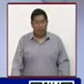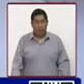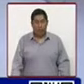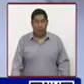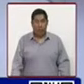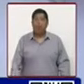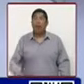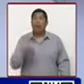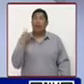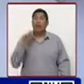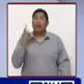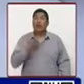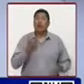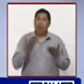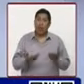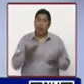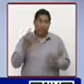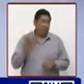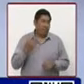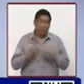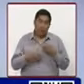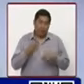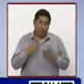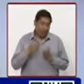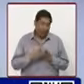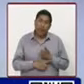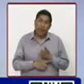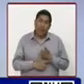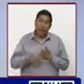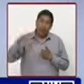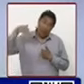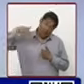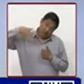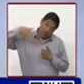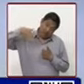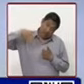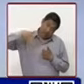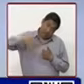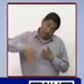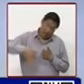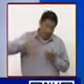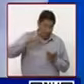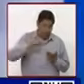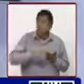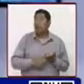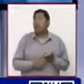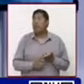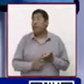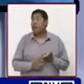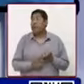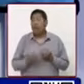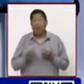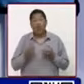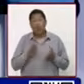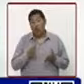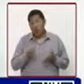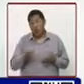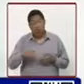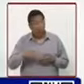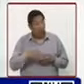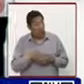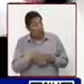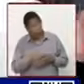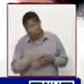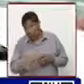Factores que siempre están presentes en este tipo de accidentes, por ejemplo, una pendiente, el carril de bajada. Además, con muchas curvas,